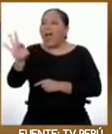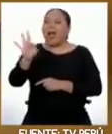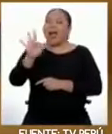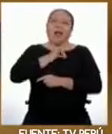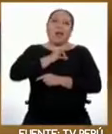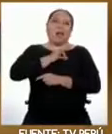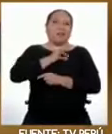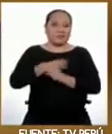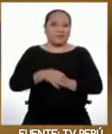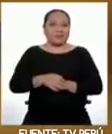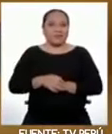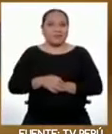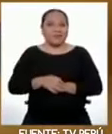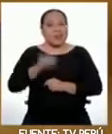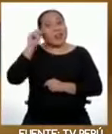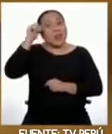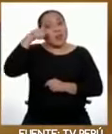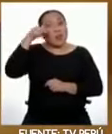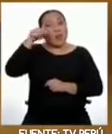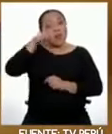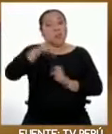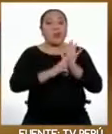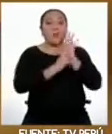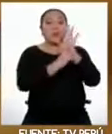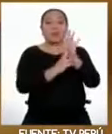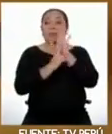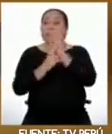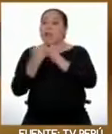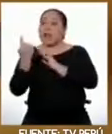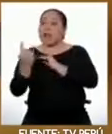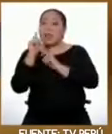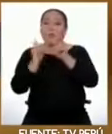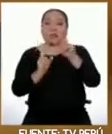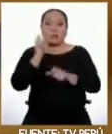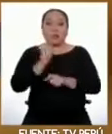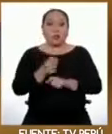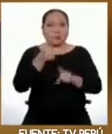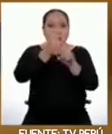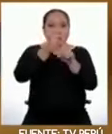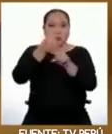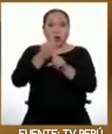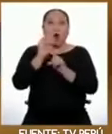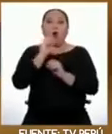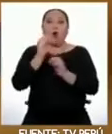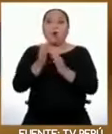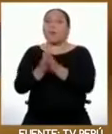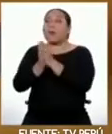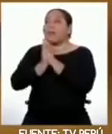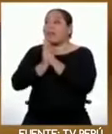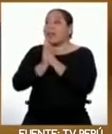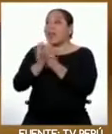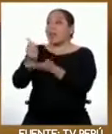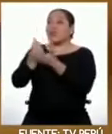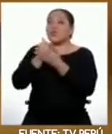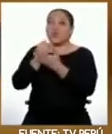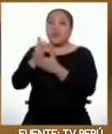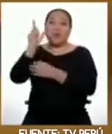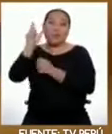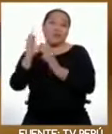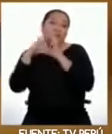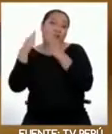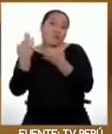conozcas. Recuerda que puedes representar los personajes por tu cuenta o pedirle ayuda a un miembro de tu